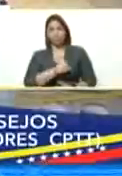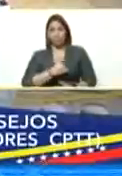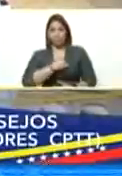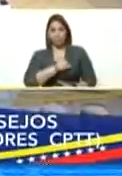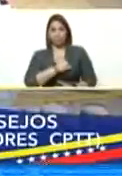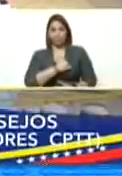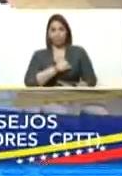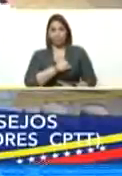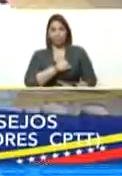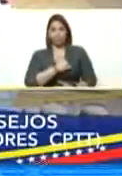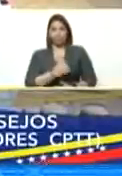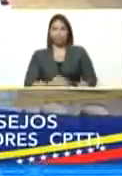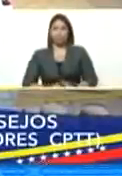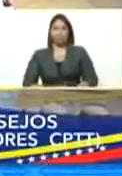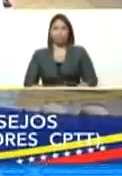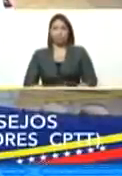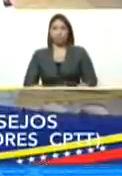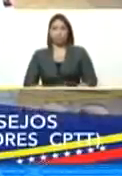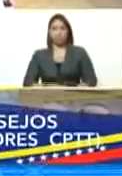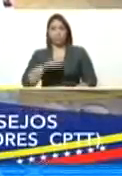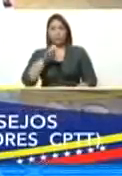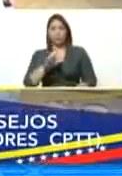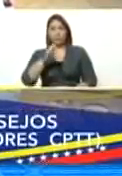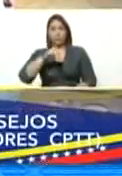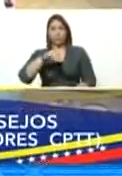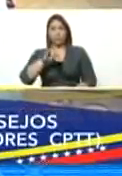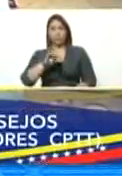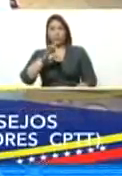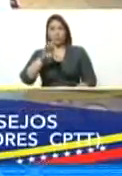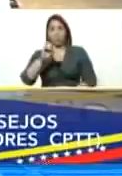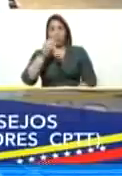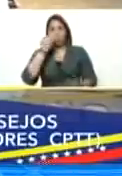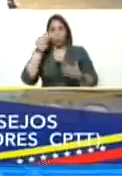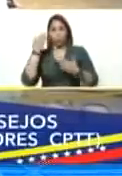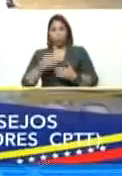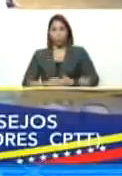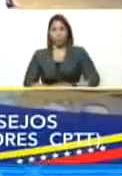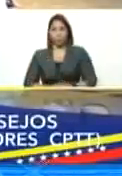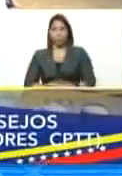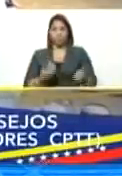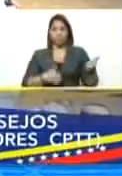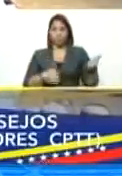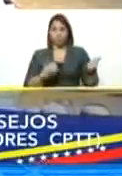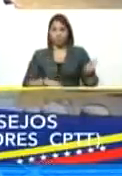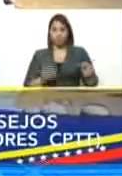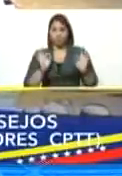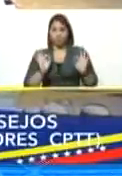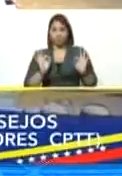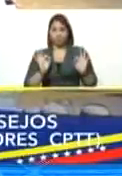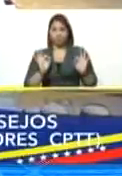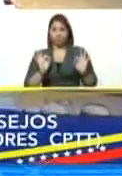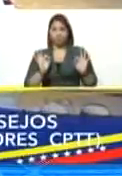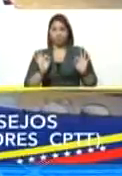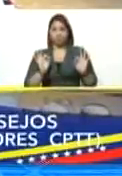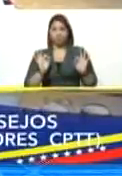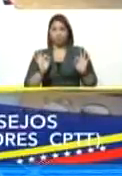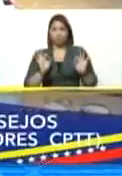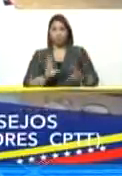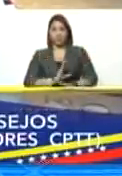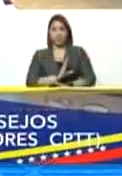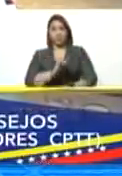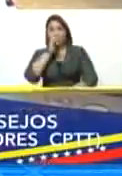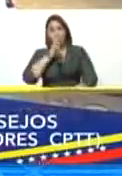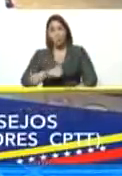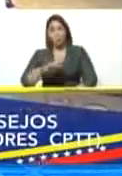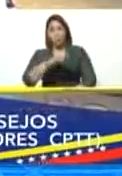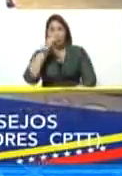lamentablemente, Emirito, aquí está Emiro Delfín, guitarrista original del Cantor del Pueblo